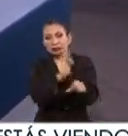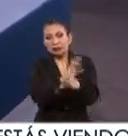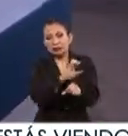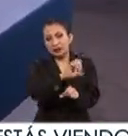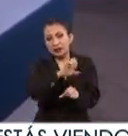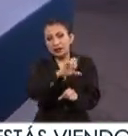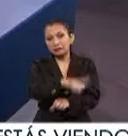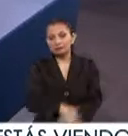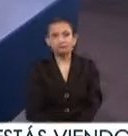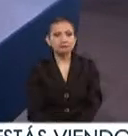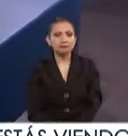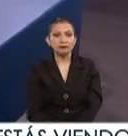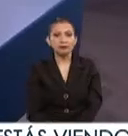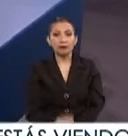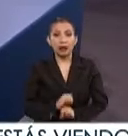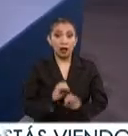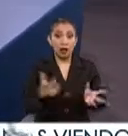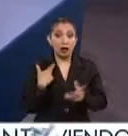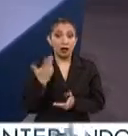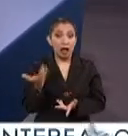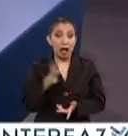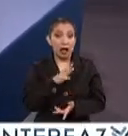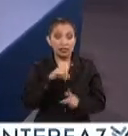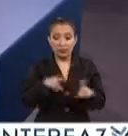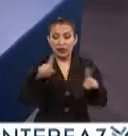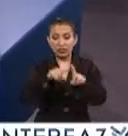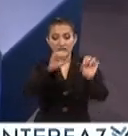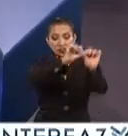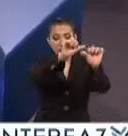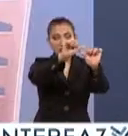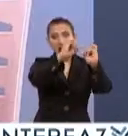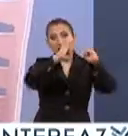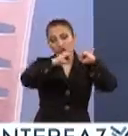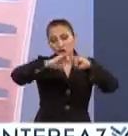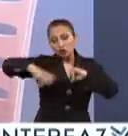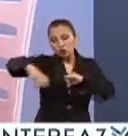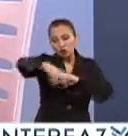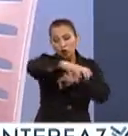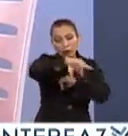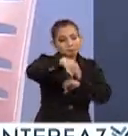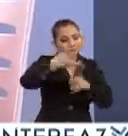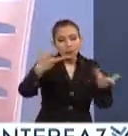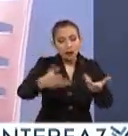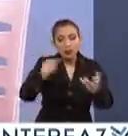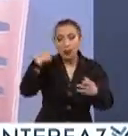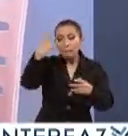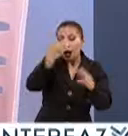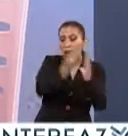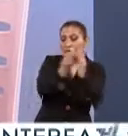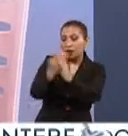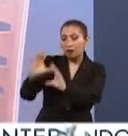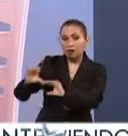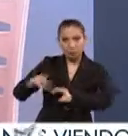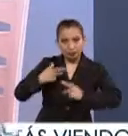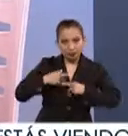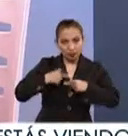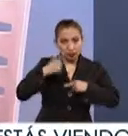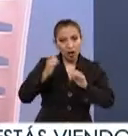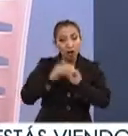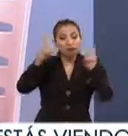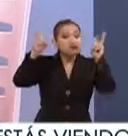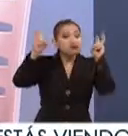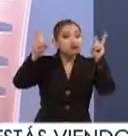civil, Ana Cris. Así es, y bueno, existen diferentes instituciones en nuestro país que se dedican a capacitar a las personas